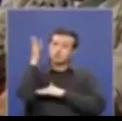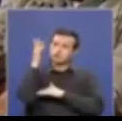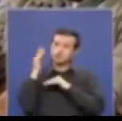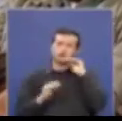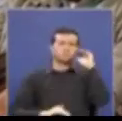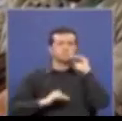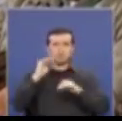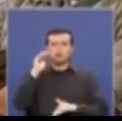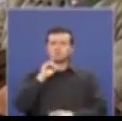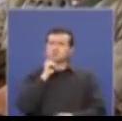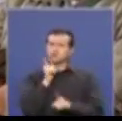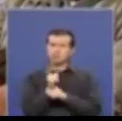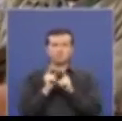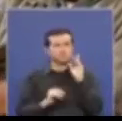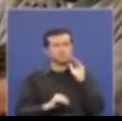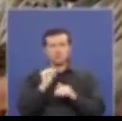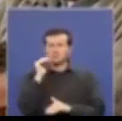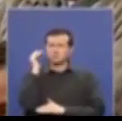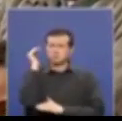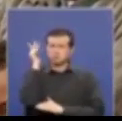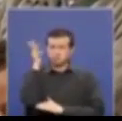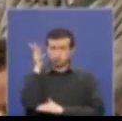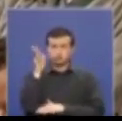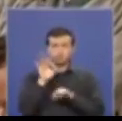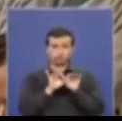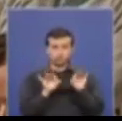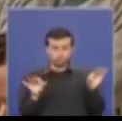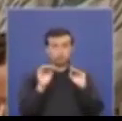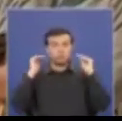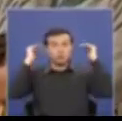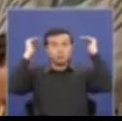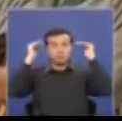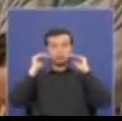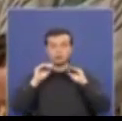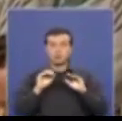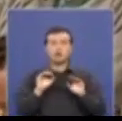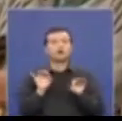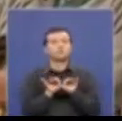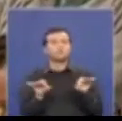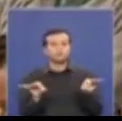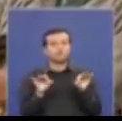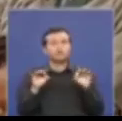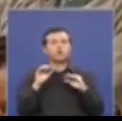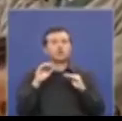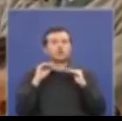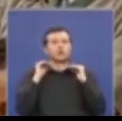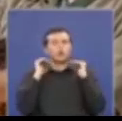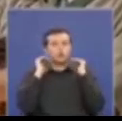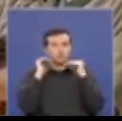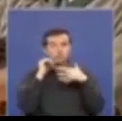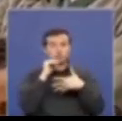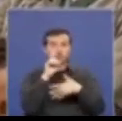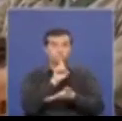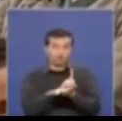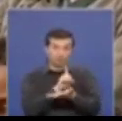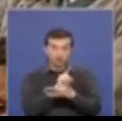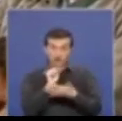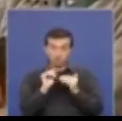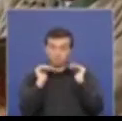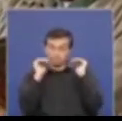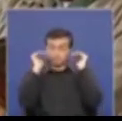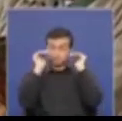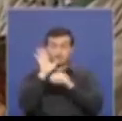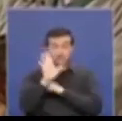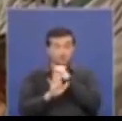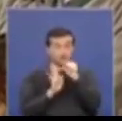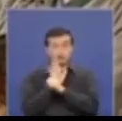profesores a tiempo completo, profesores en este caso con maestría, con doctorado. La universidad tiene que seguir mejorando. Estos primeros